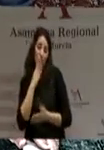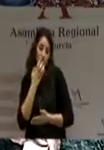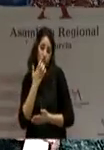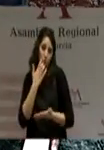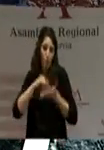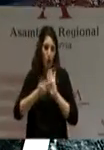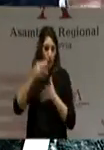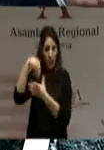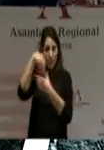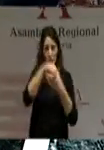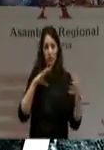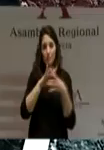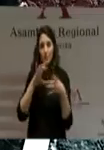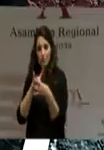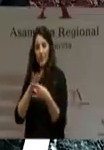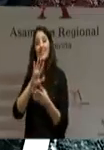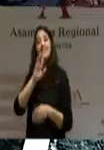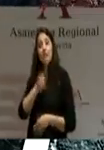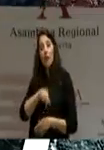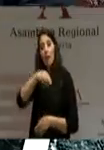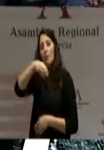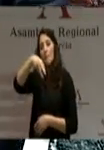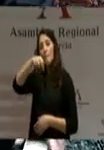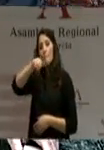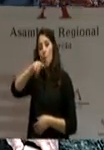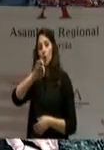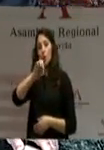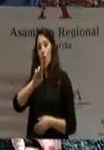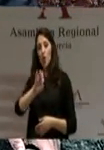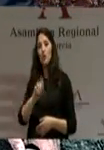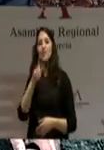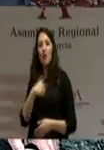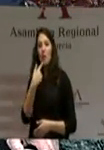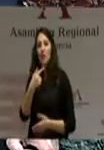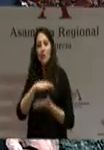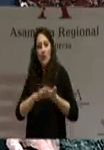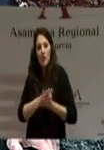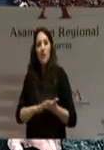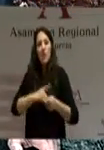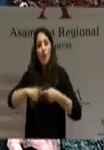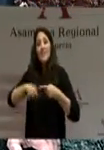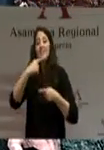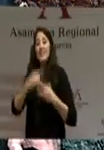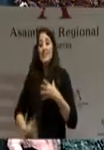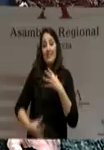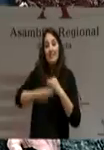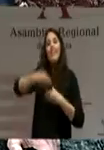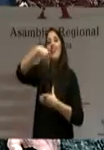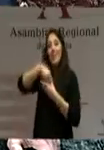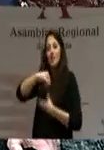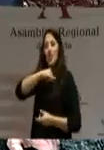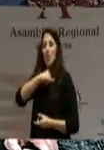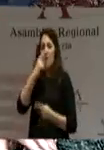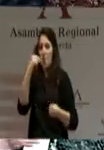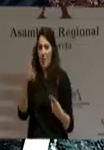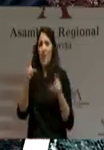que el limbo es en realidad, y ahí el gran descubrimiento, la comunidad autónoma de la región de Murcia, y por tanto se ha tenido que computar como deuda pública, tal y como